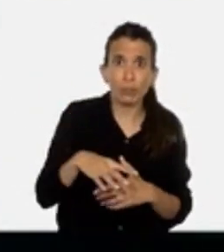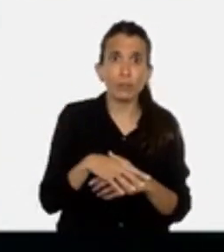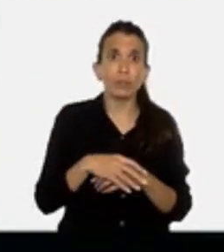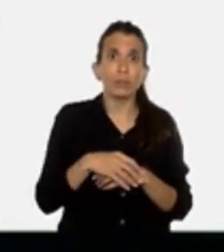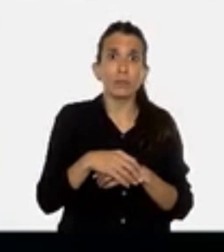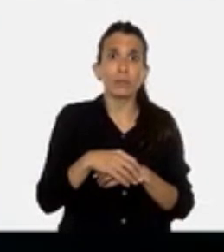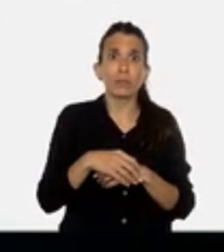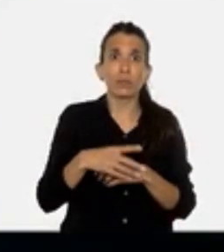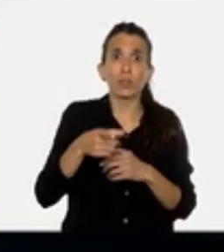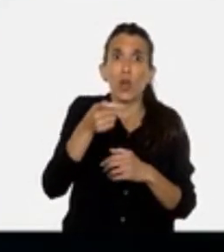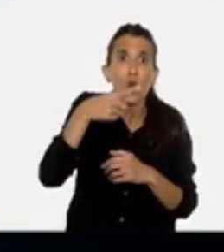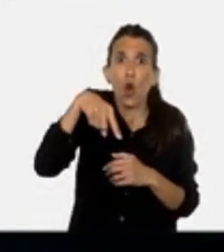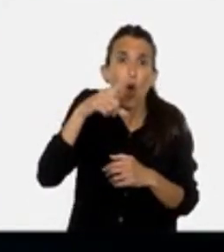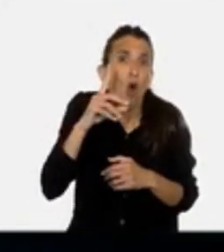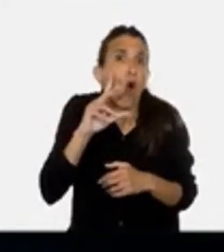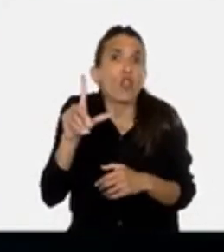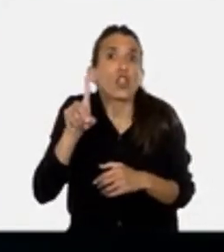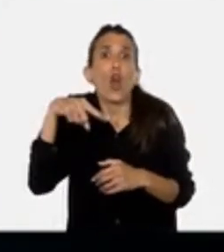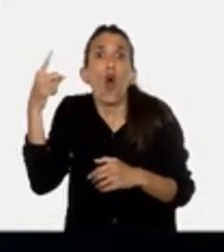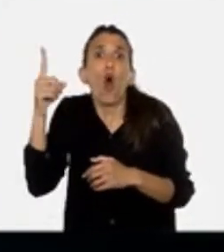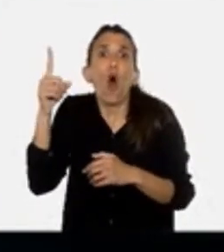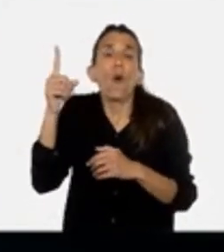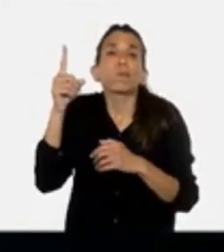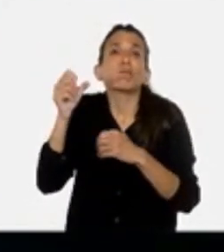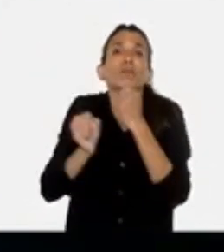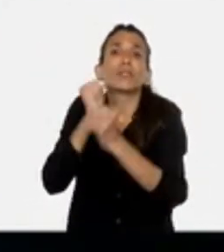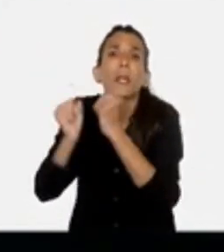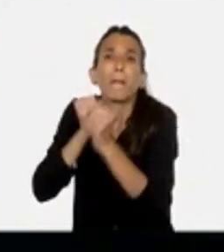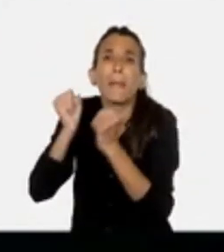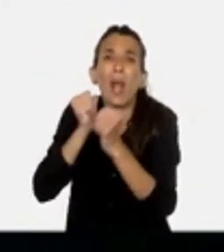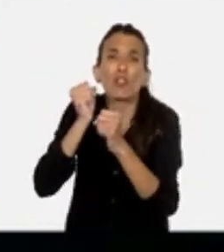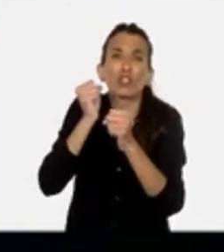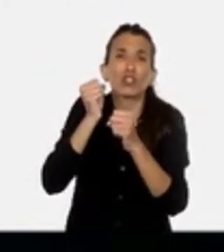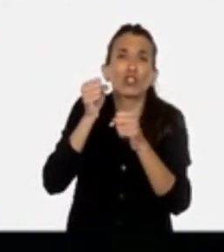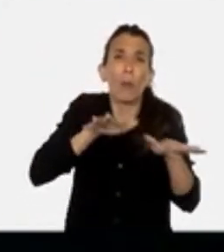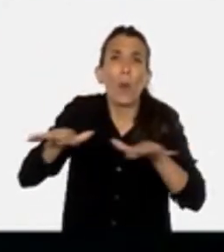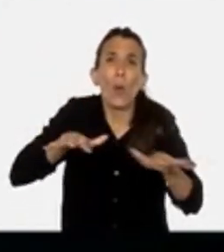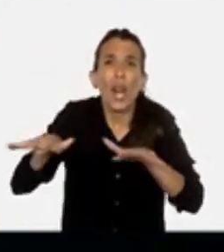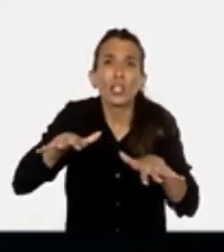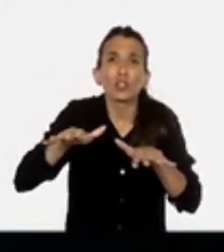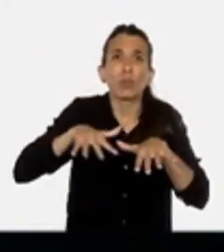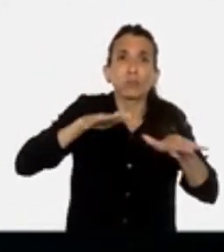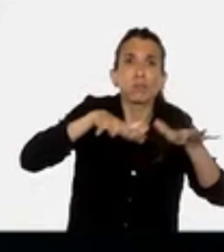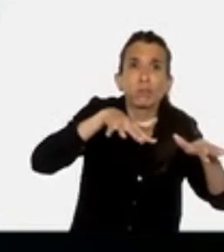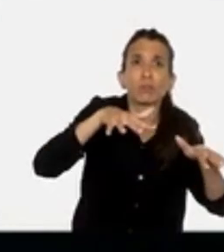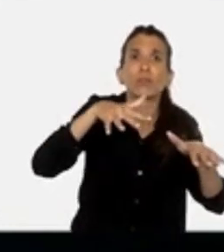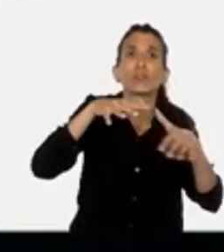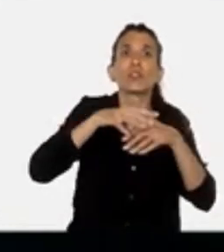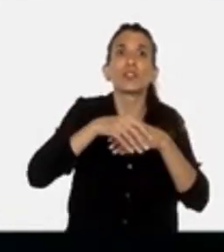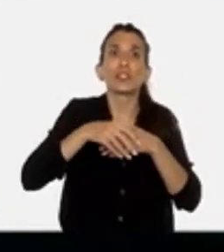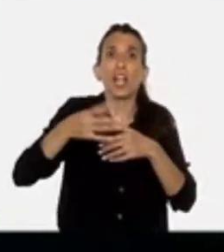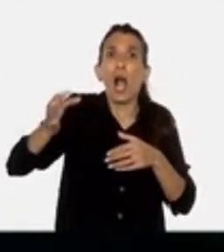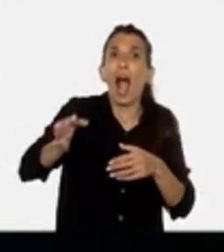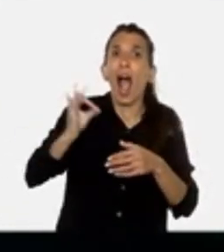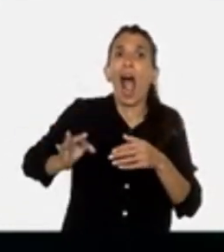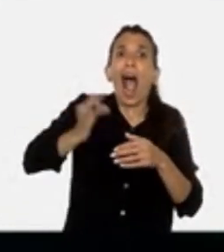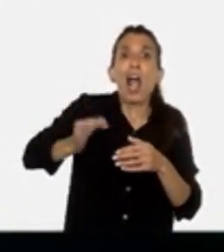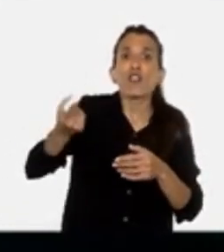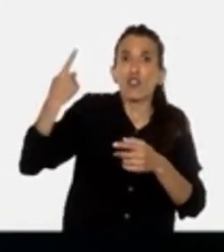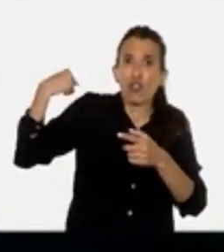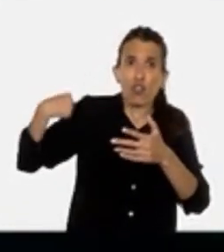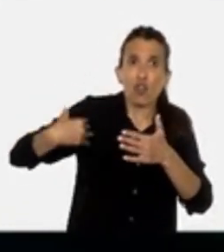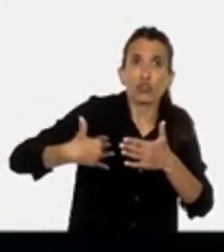y en otros en otros grandes hechos de movilización de trabajadores y trabajadores también hay que mencionar que a pesar del año sabático que se tomó